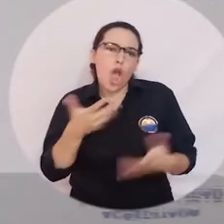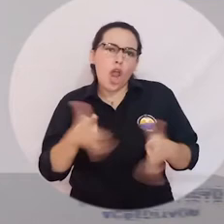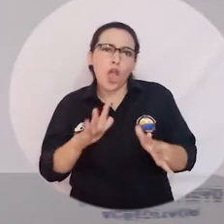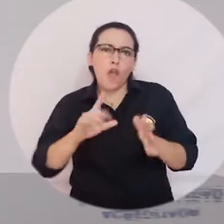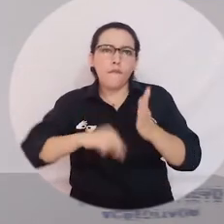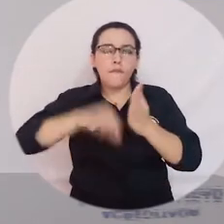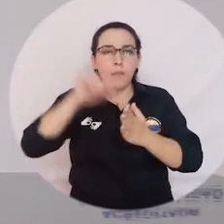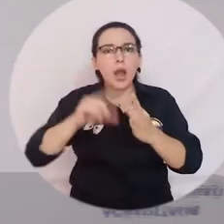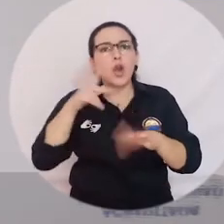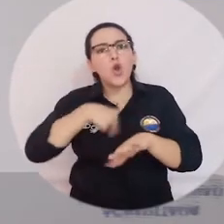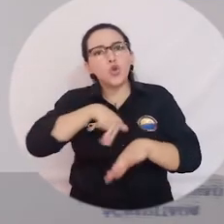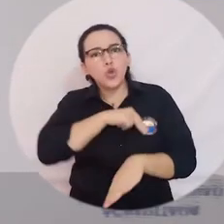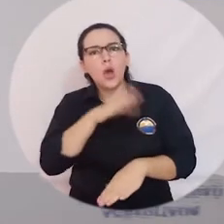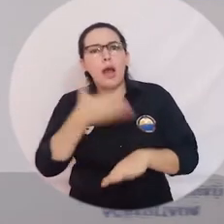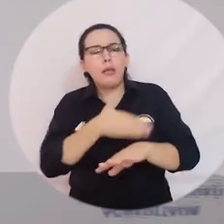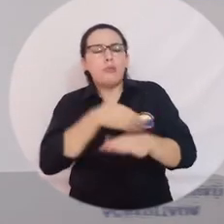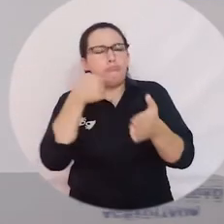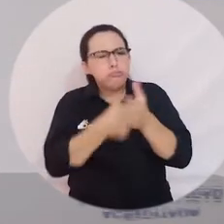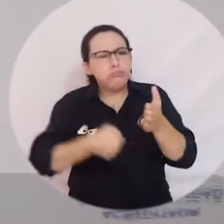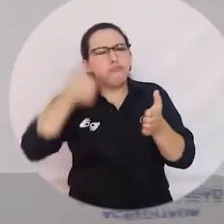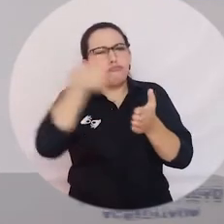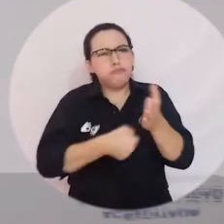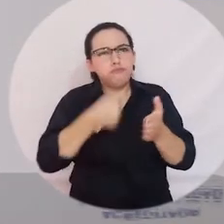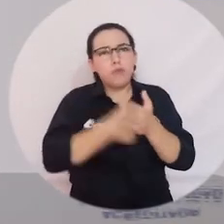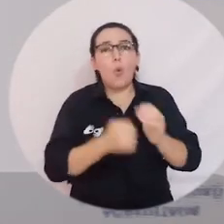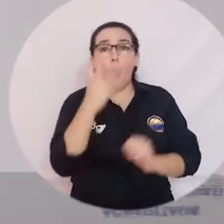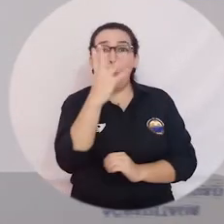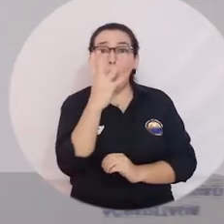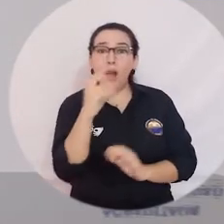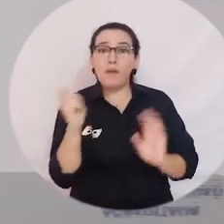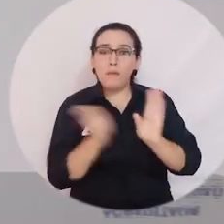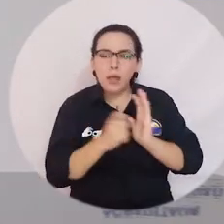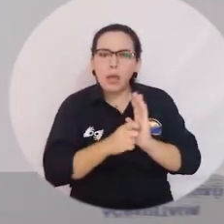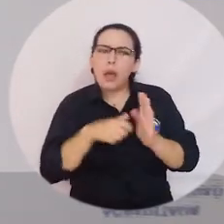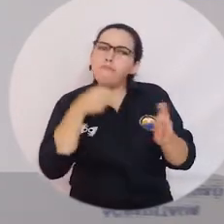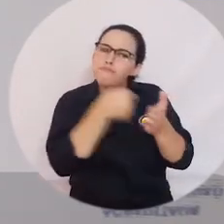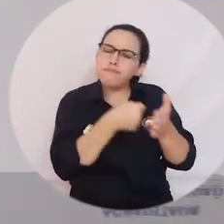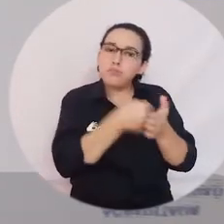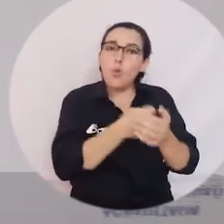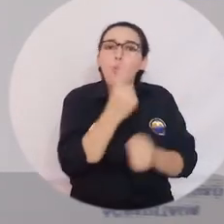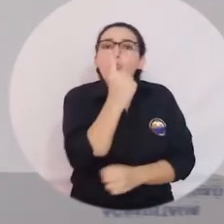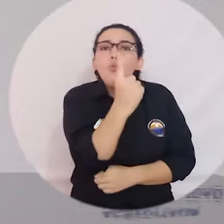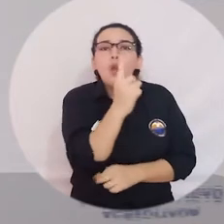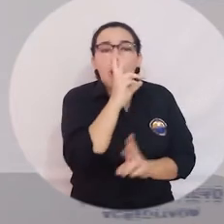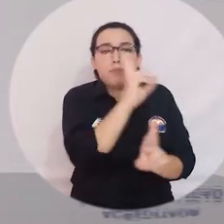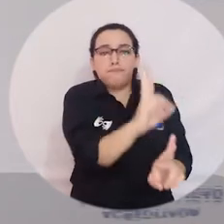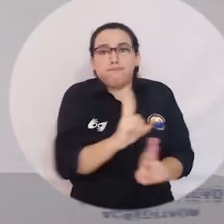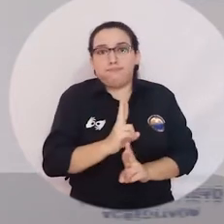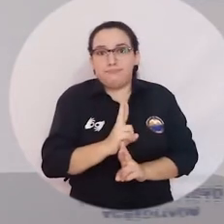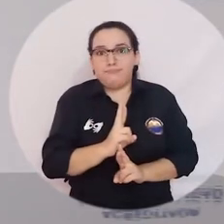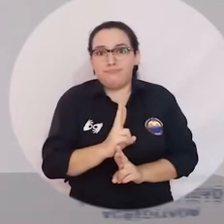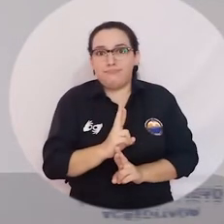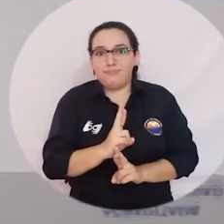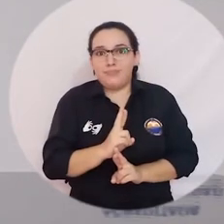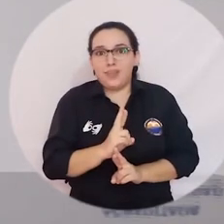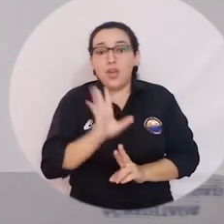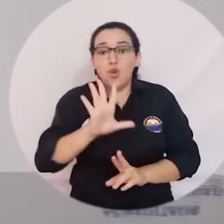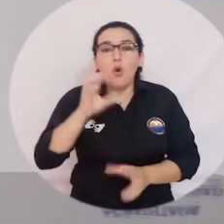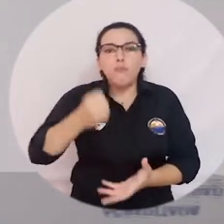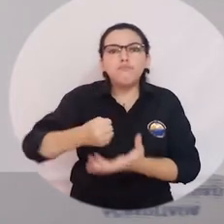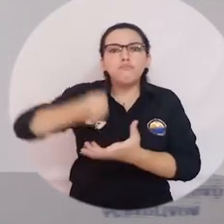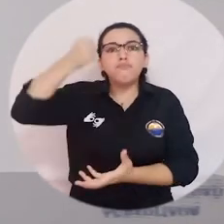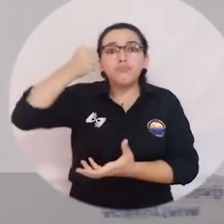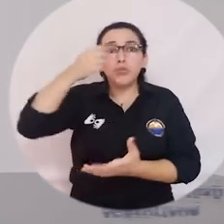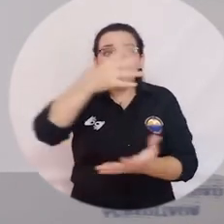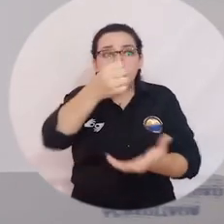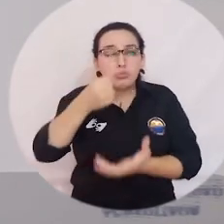no hubiésemos querido firmar, simplemente era que habíamos insistido de manera reiterativa durante cuatro comunicaciones, de las cuales solo una nos dieron respuesta en que los